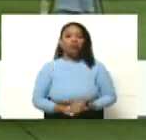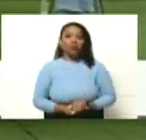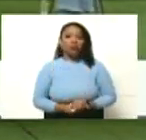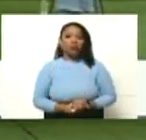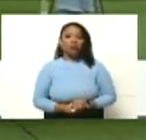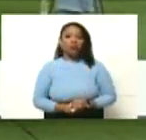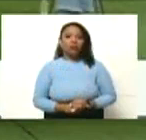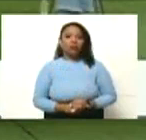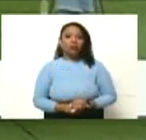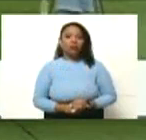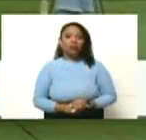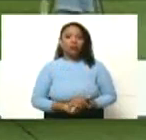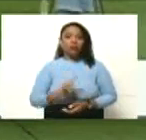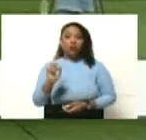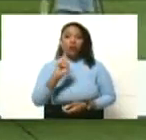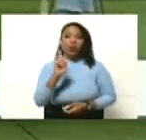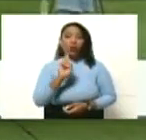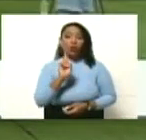No hubiese